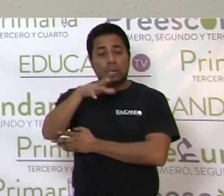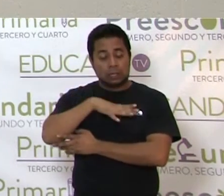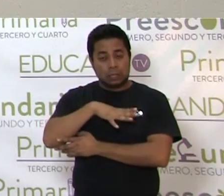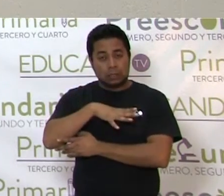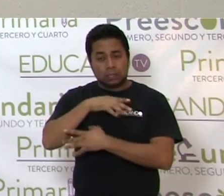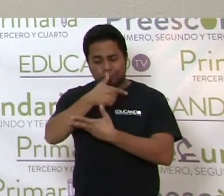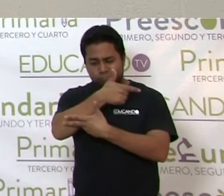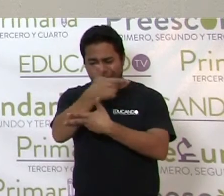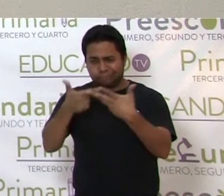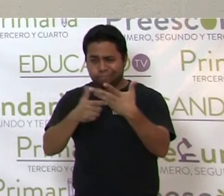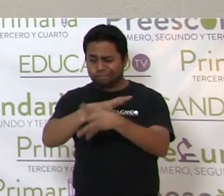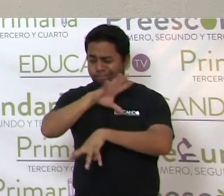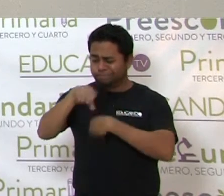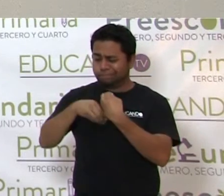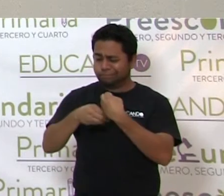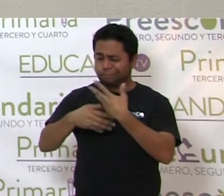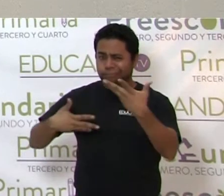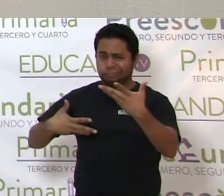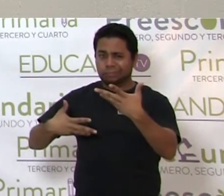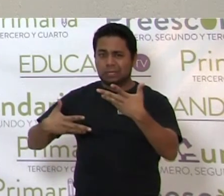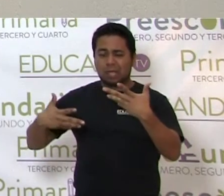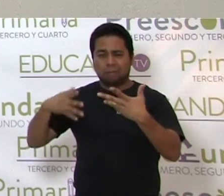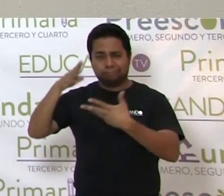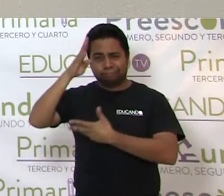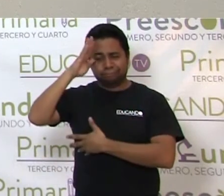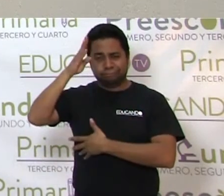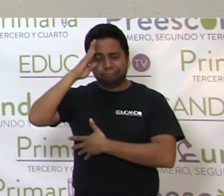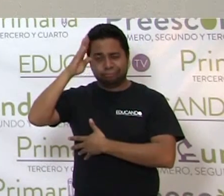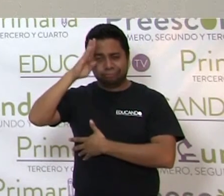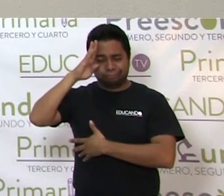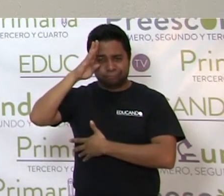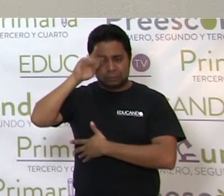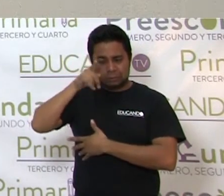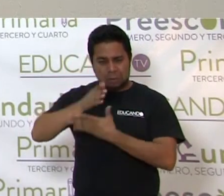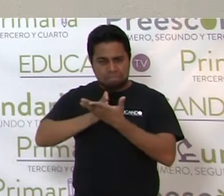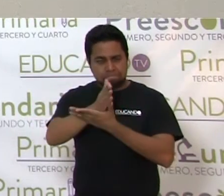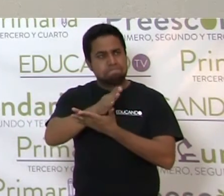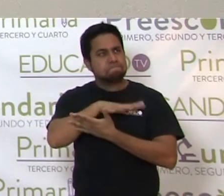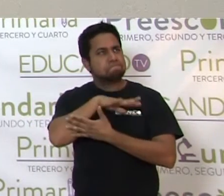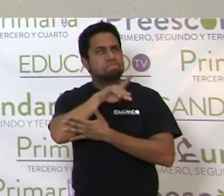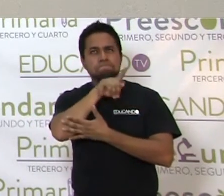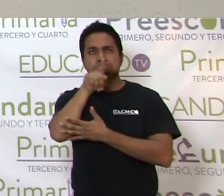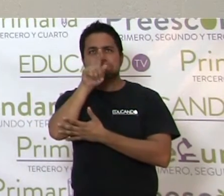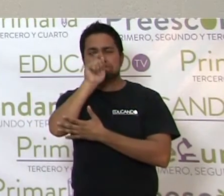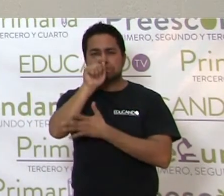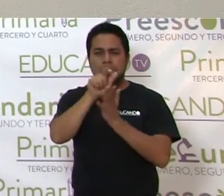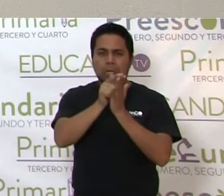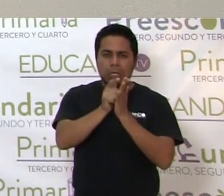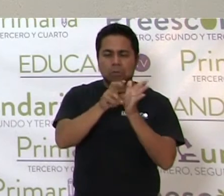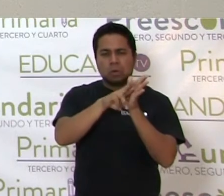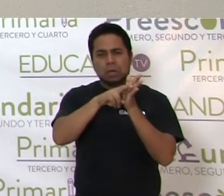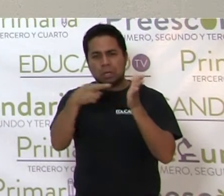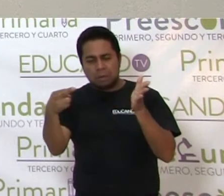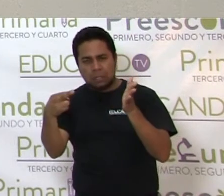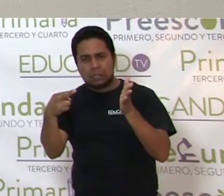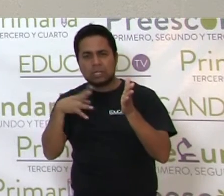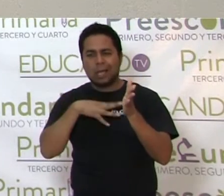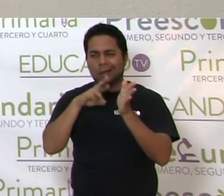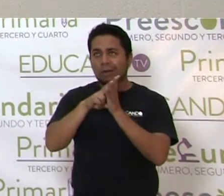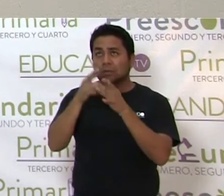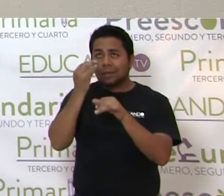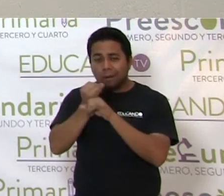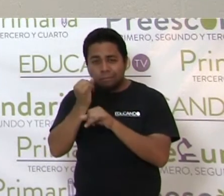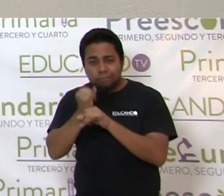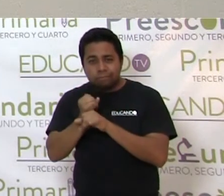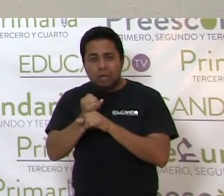electrónico más completo de todo el país. Ahí ustedes entran y hay una pestaña para buscar libros, revistas